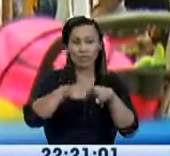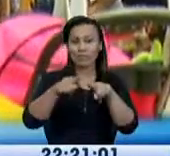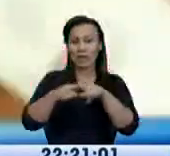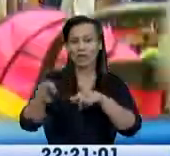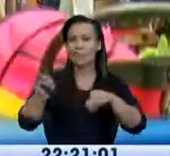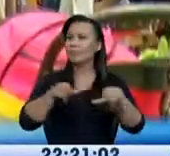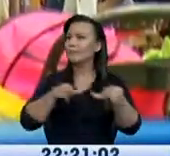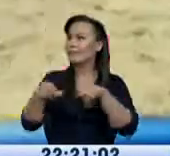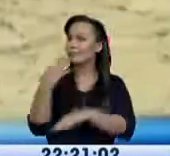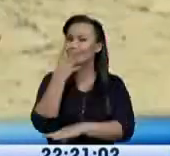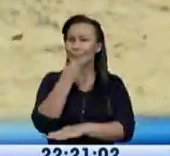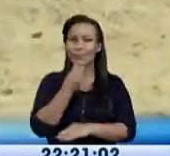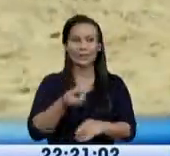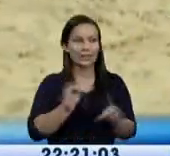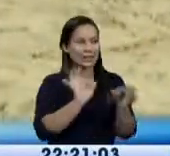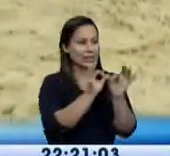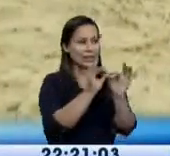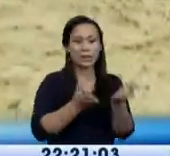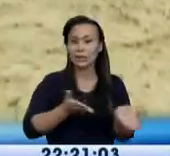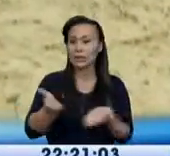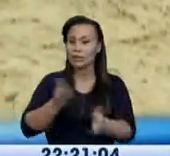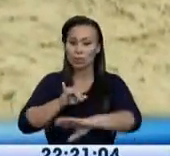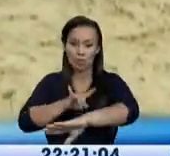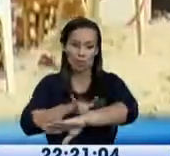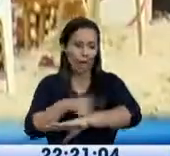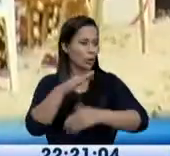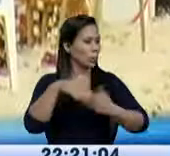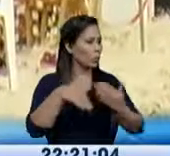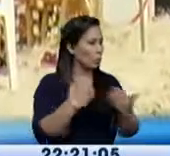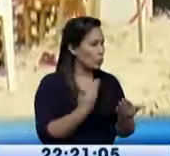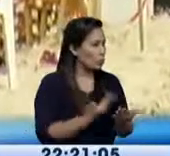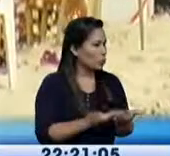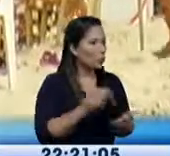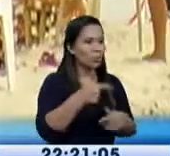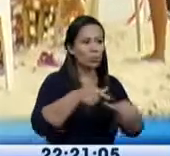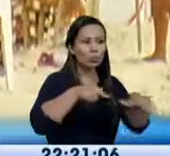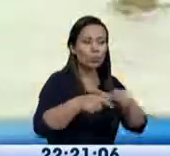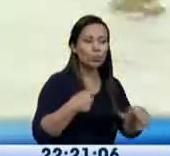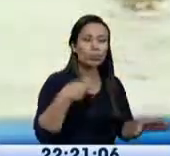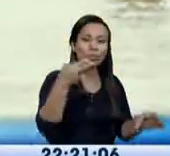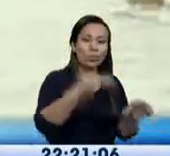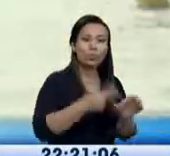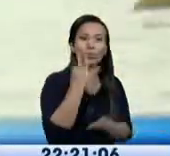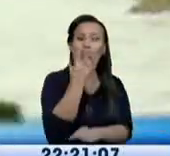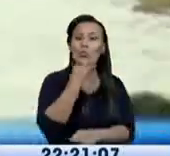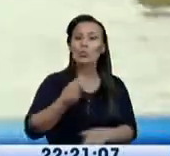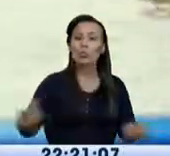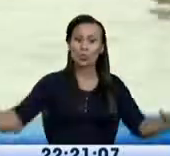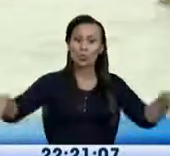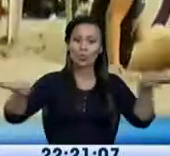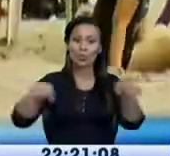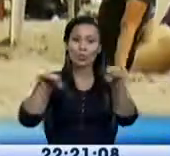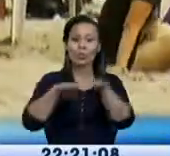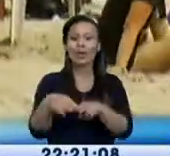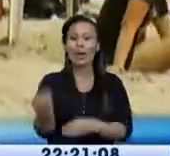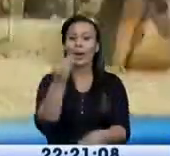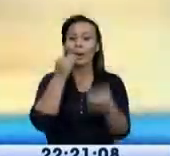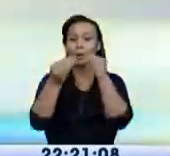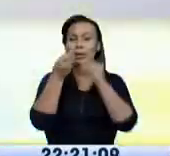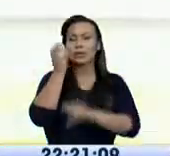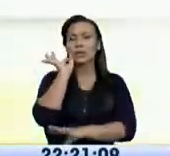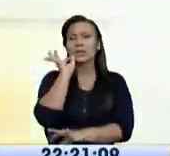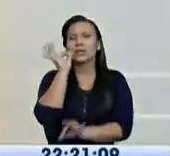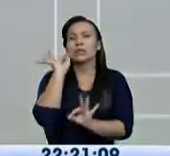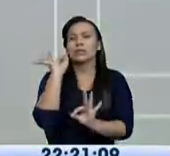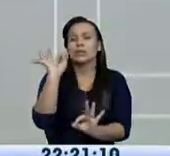infraestructura increíble, buenos servicios, baños, todo lo que se necesita cuando uno va a un balneario, una linda playa y una comida inigualable en el